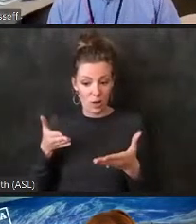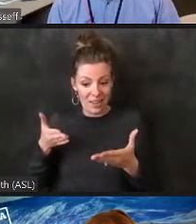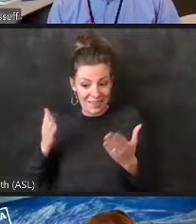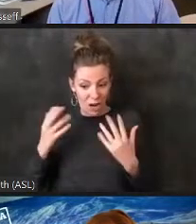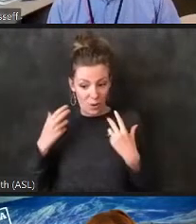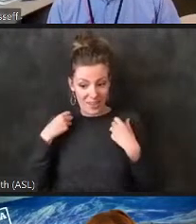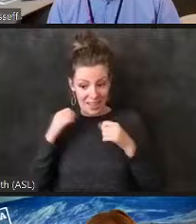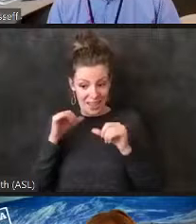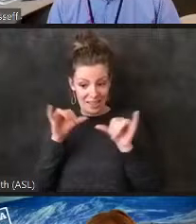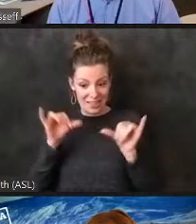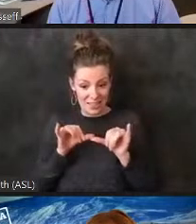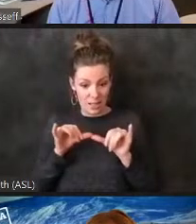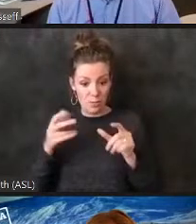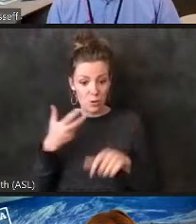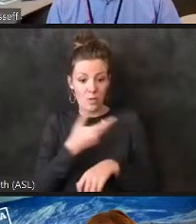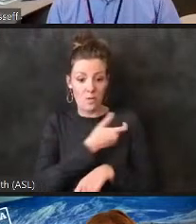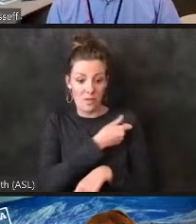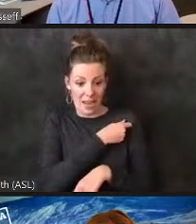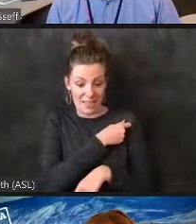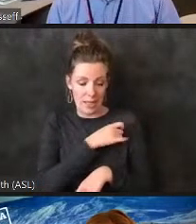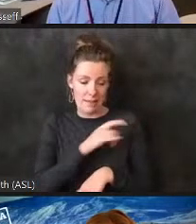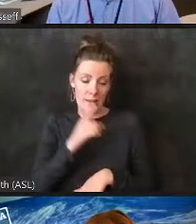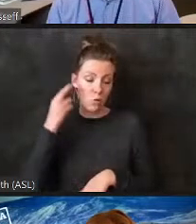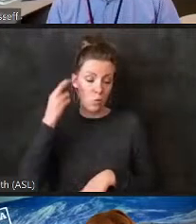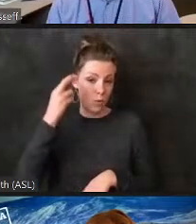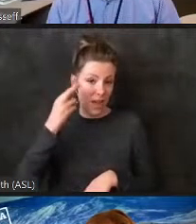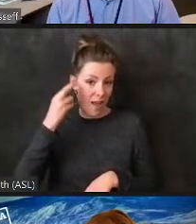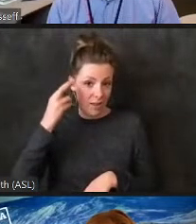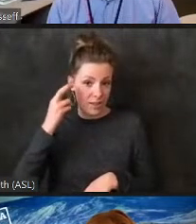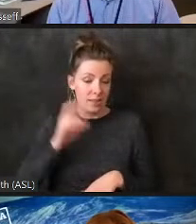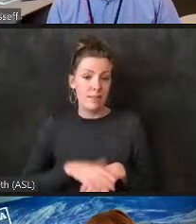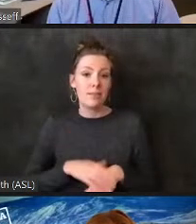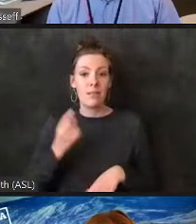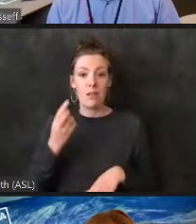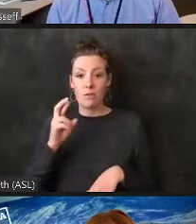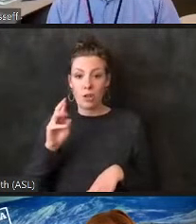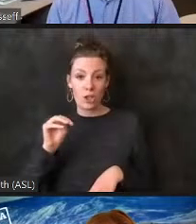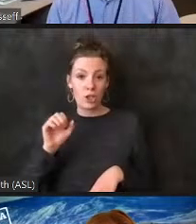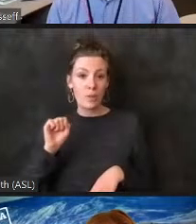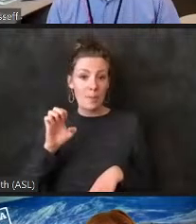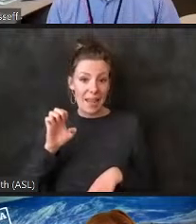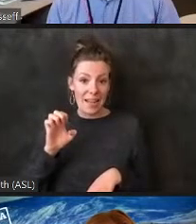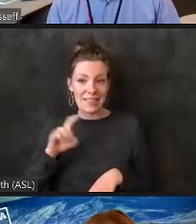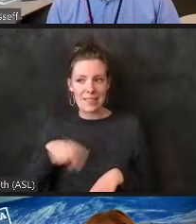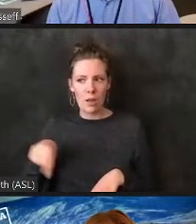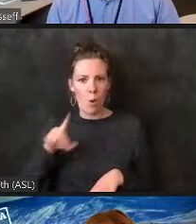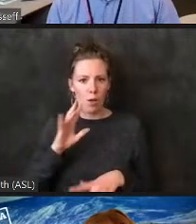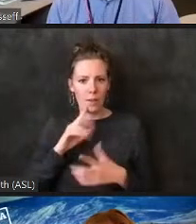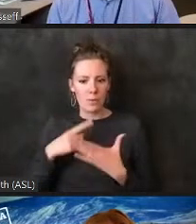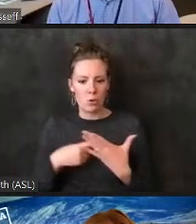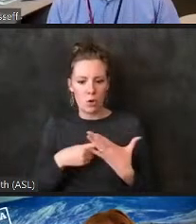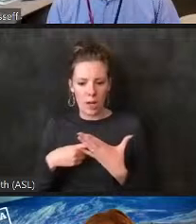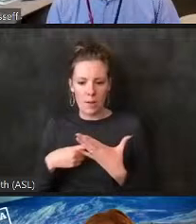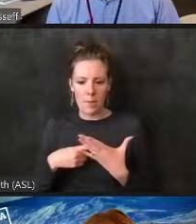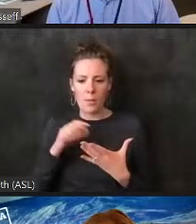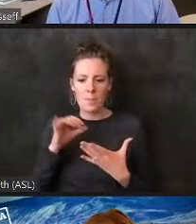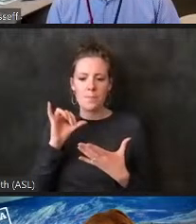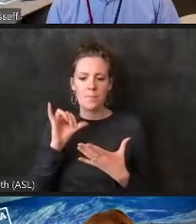tal lugar donde estamos dejando que los sistemas de salud sigan la vacuna, y de lo que están